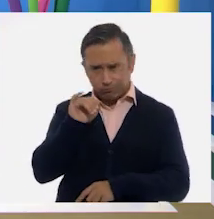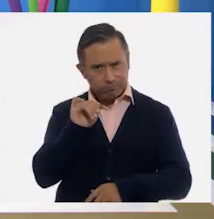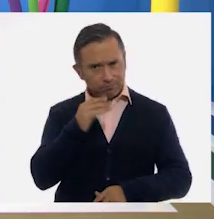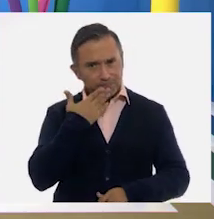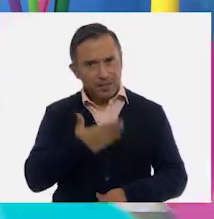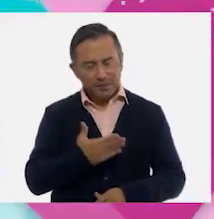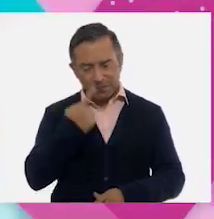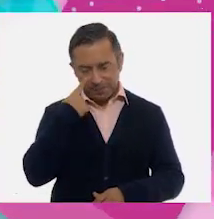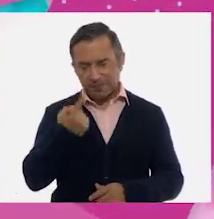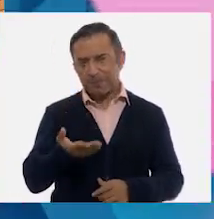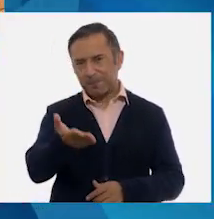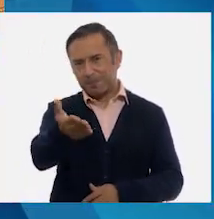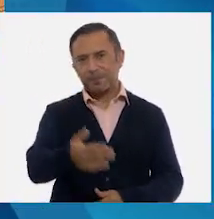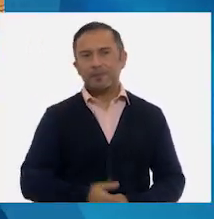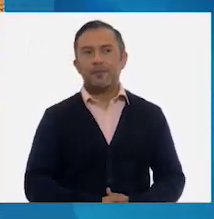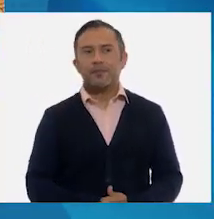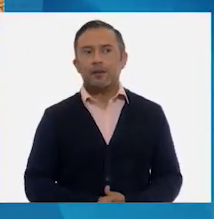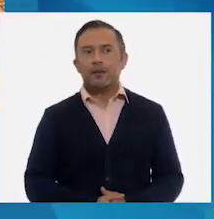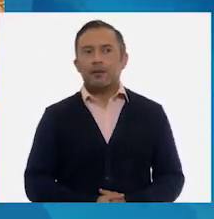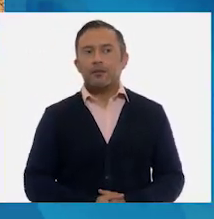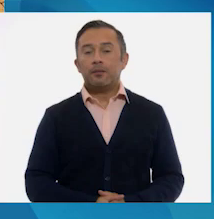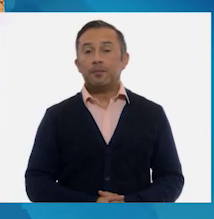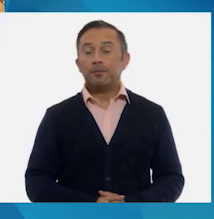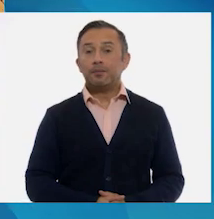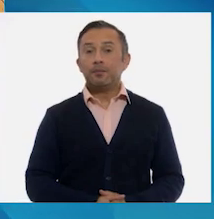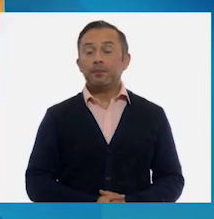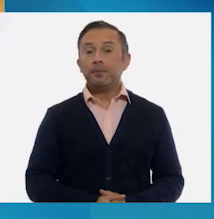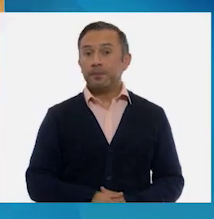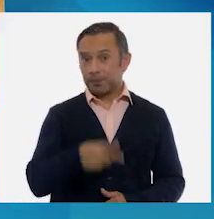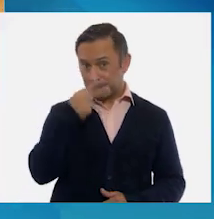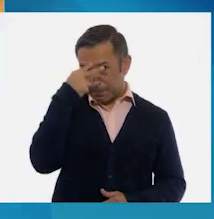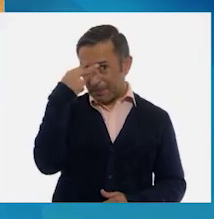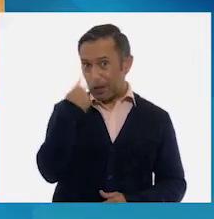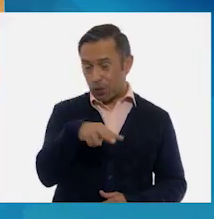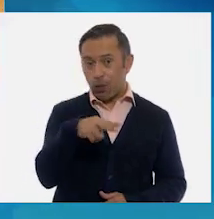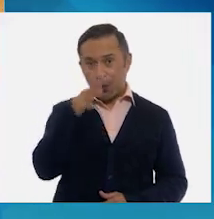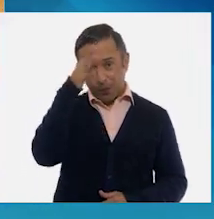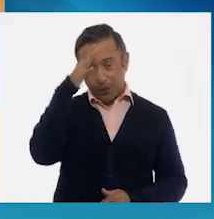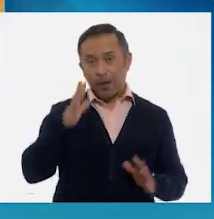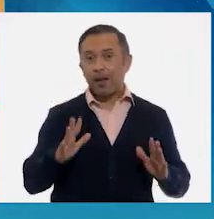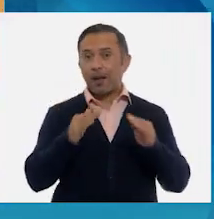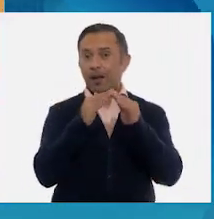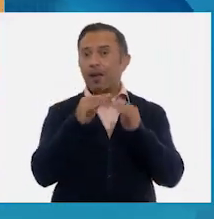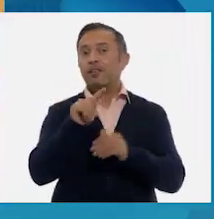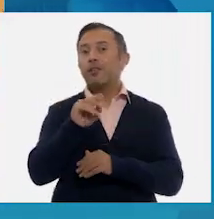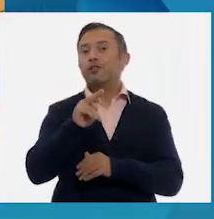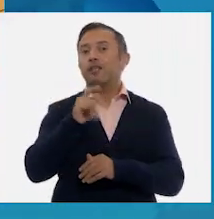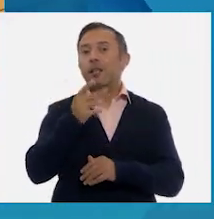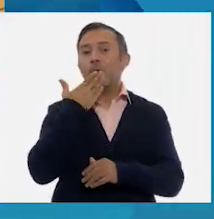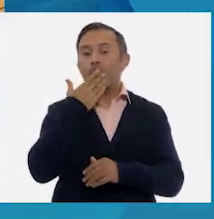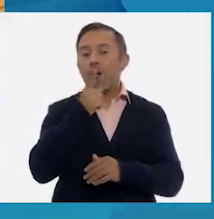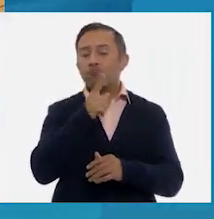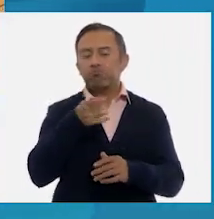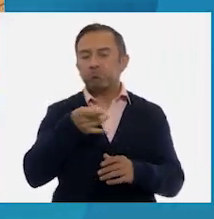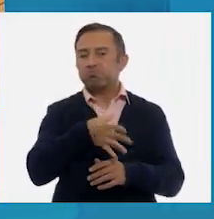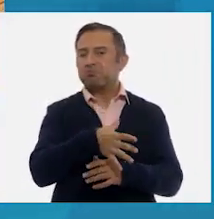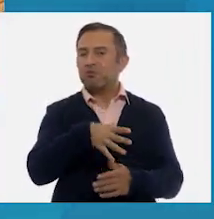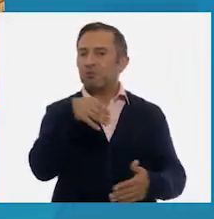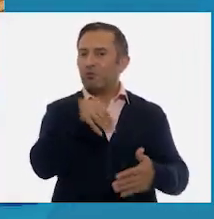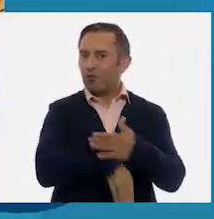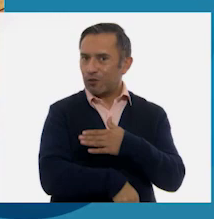verlo. A la caída de México Tenochtitlan, los españoles y sus aliados indígenas, principalmente